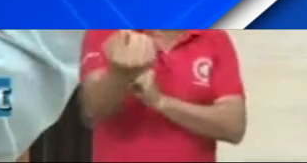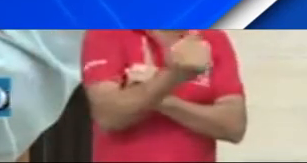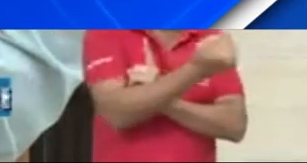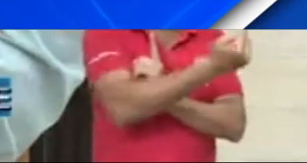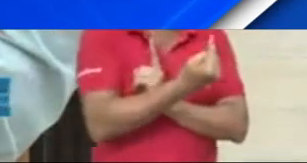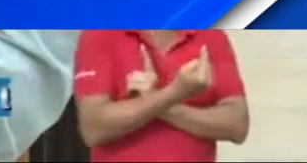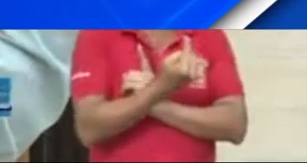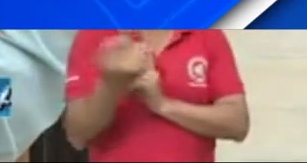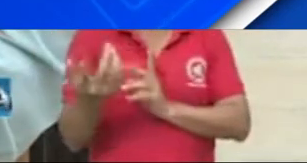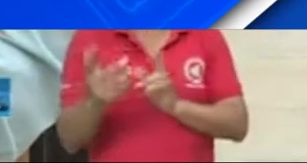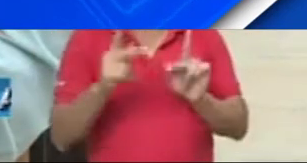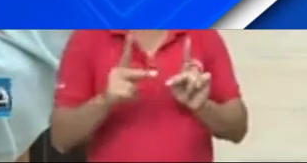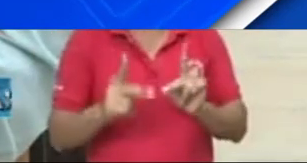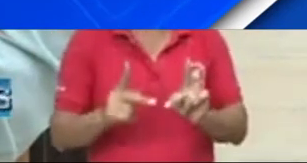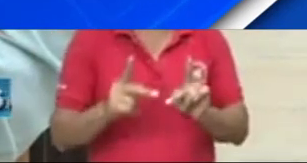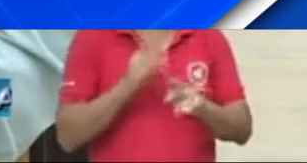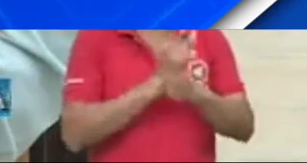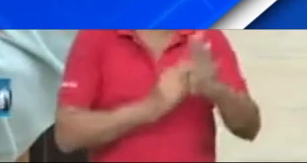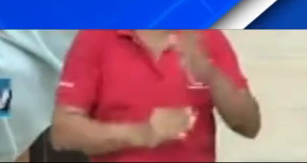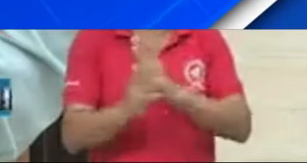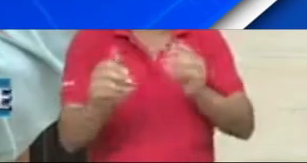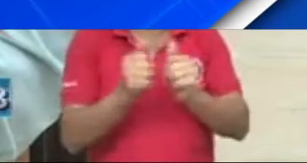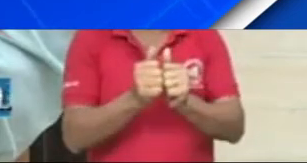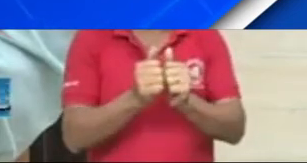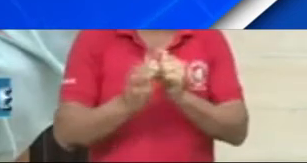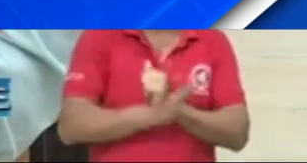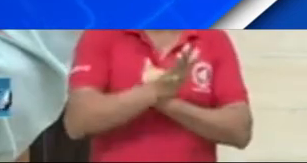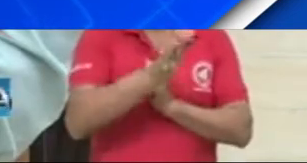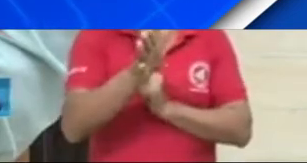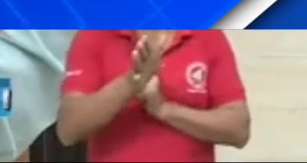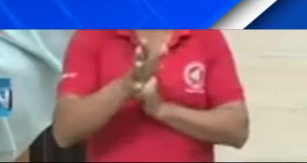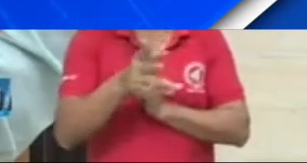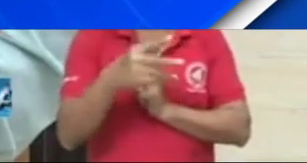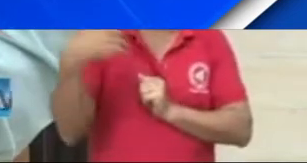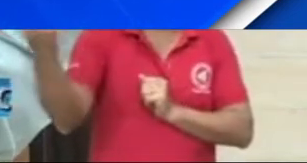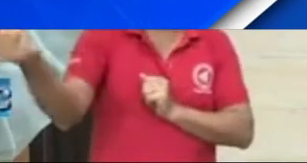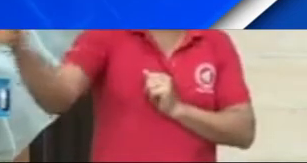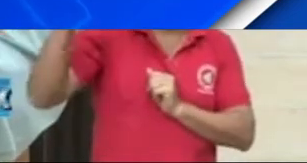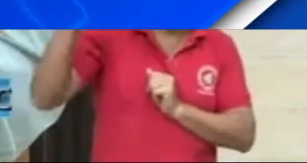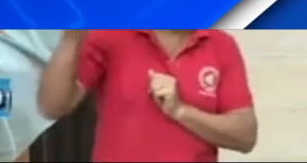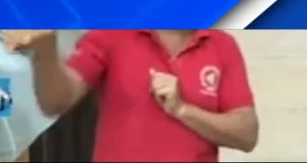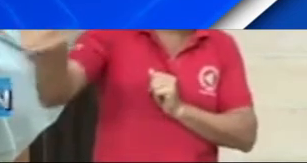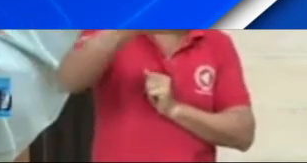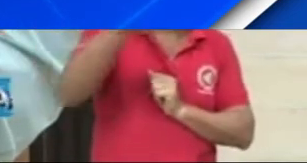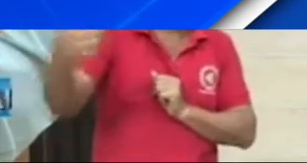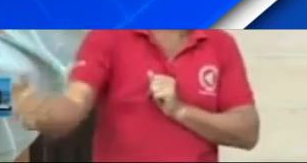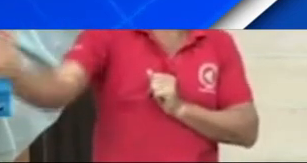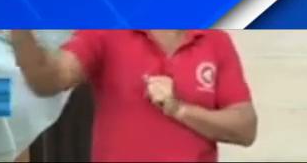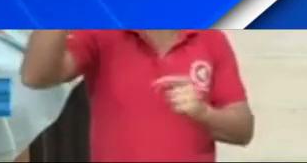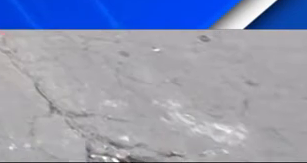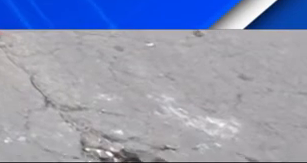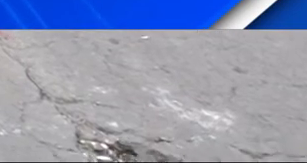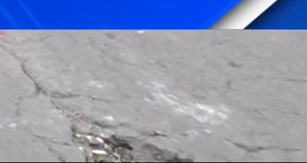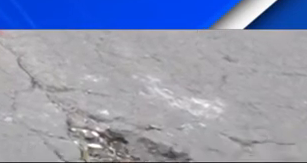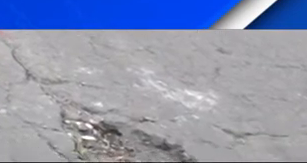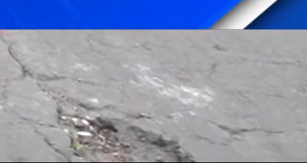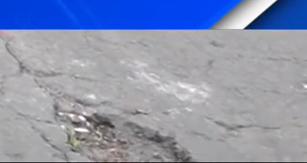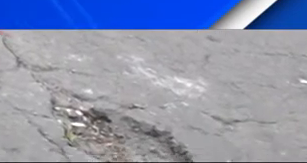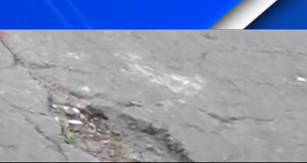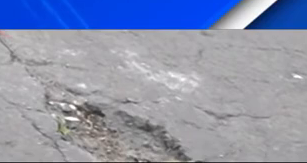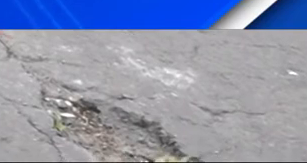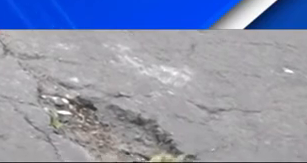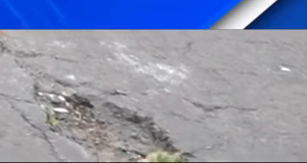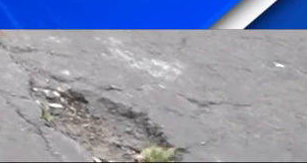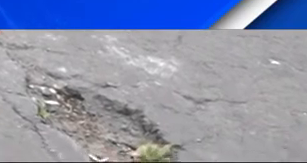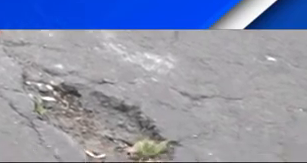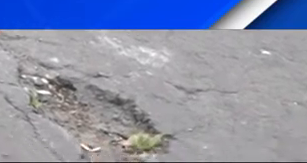de su comunidad, de la persona con discapacidad, y mira cómo está su situación. Estamos hablando de alimenticio, porque se